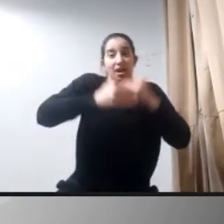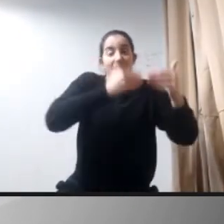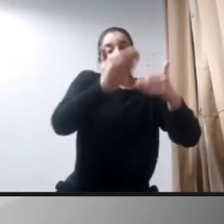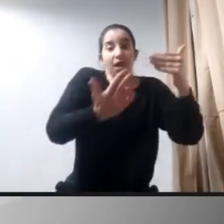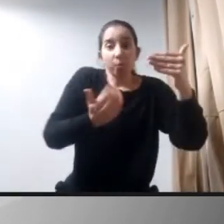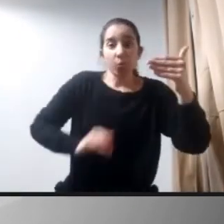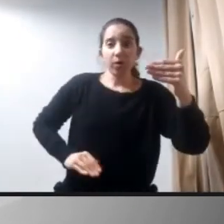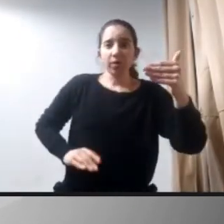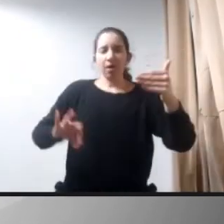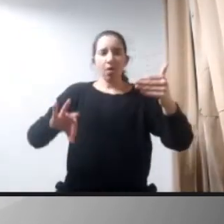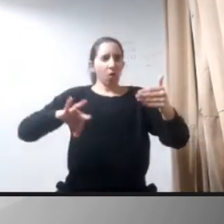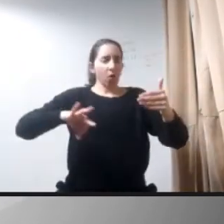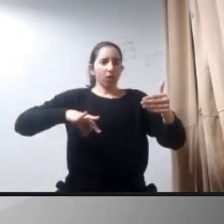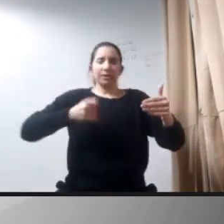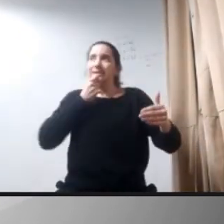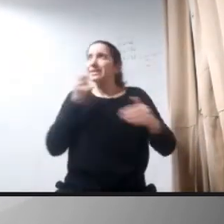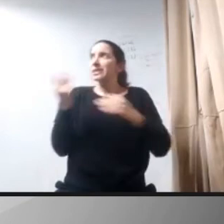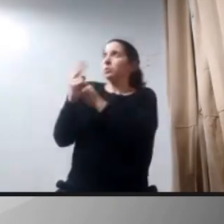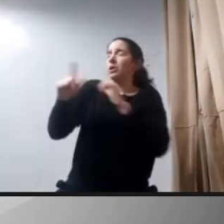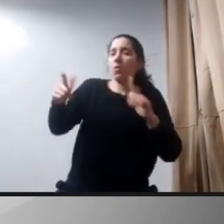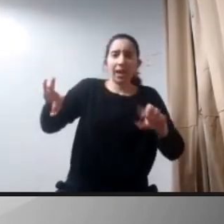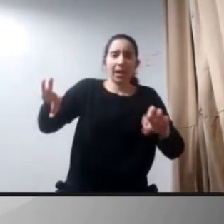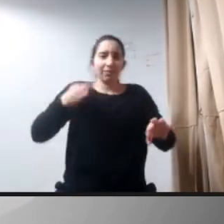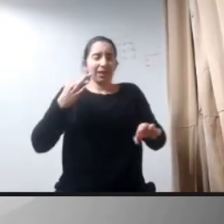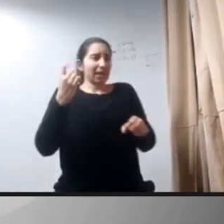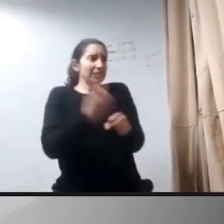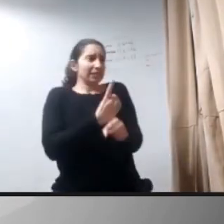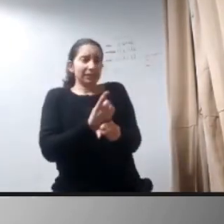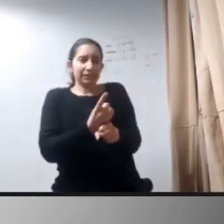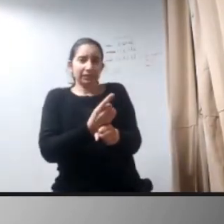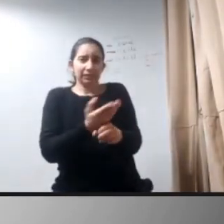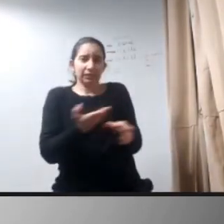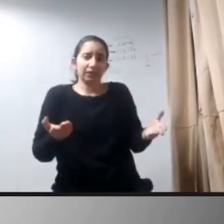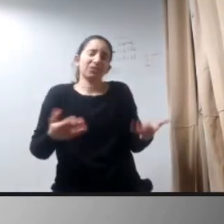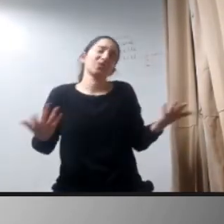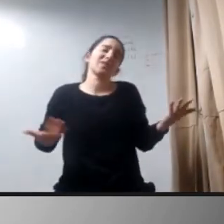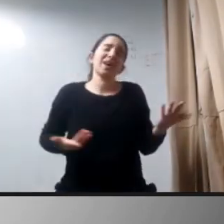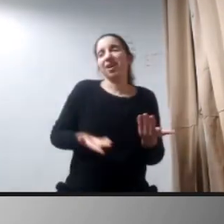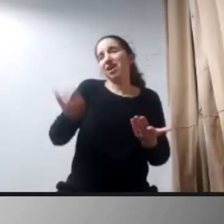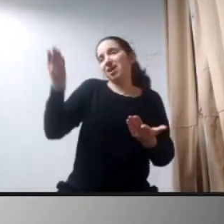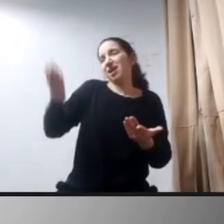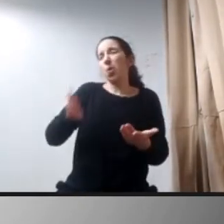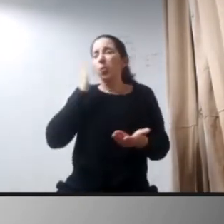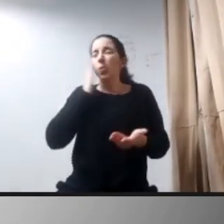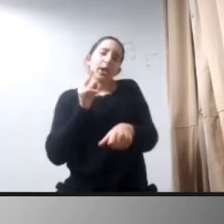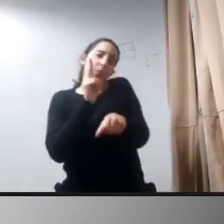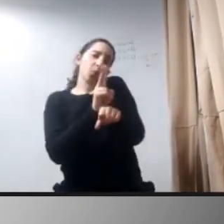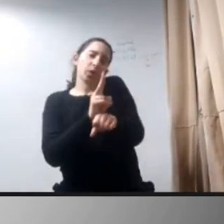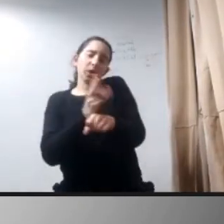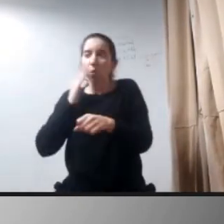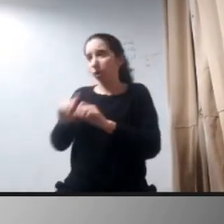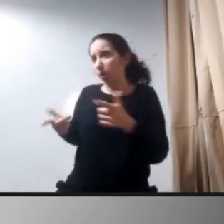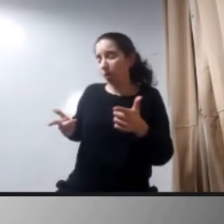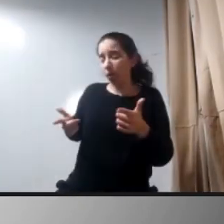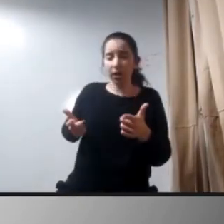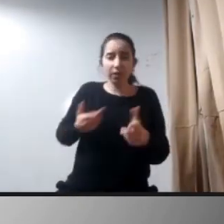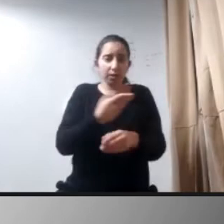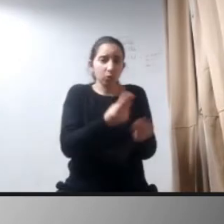ese punto no puede quedar a merced de la generosidad ajena